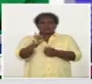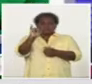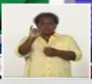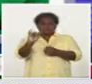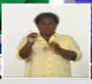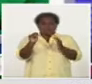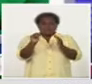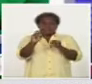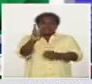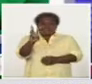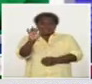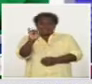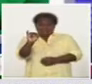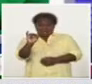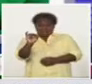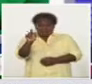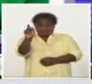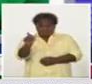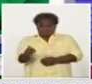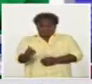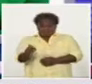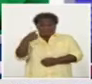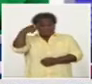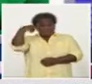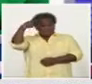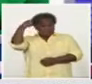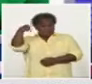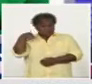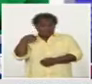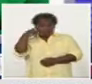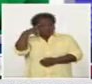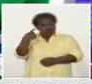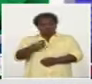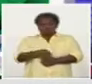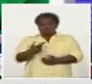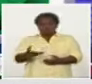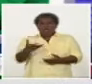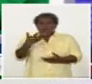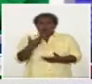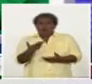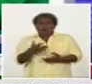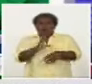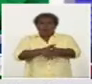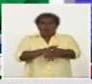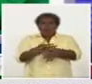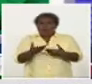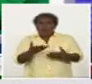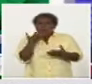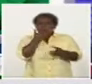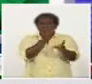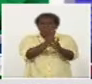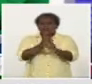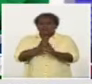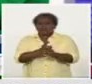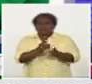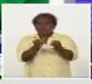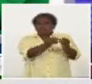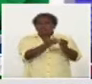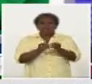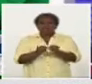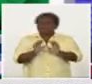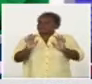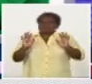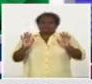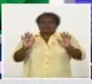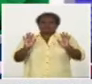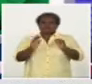36 pacientes que en el día de ayer todavía hoy no se había podido precisar la fuente de infección. Por